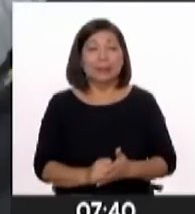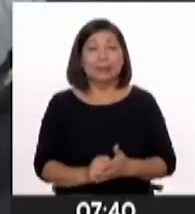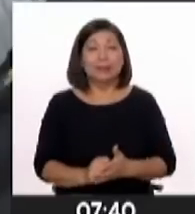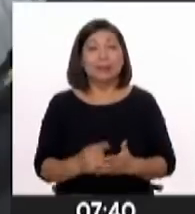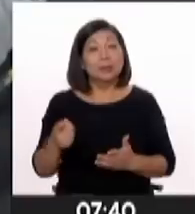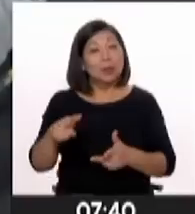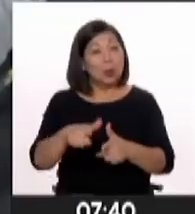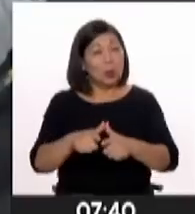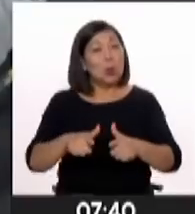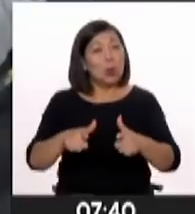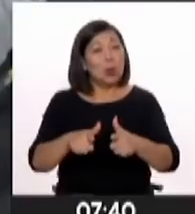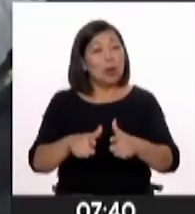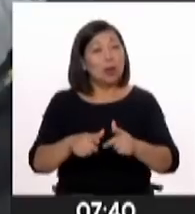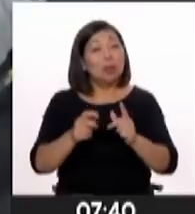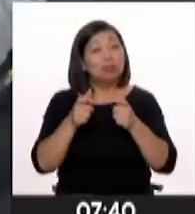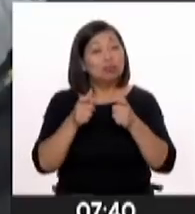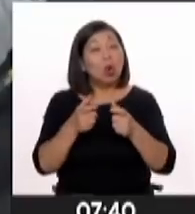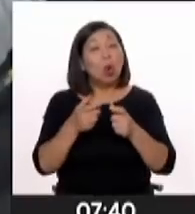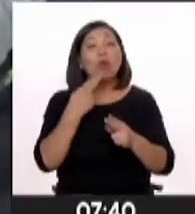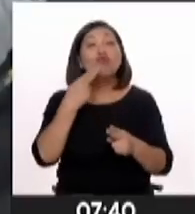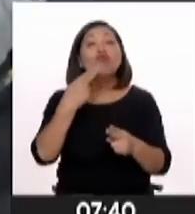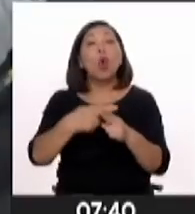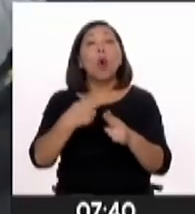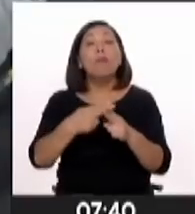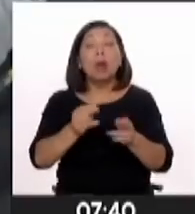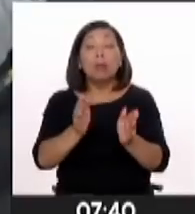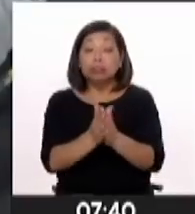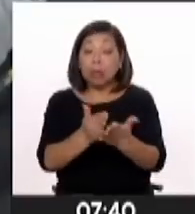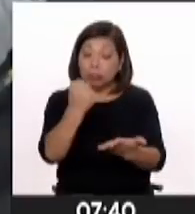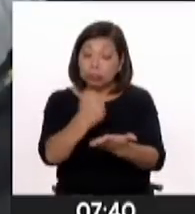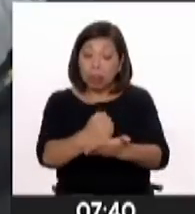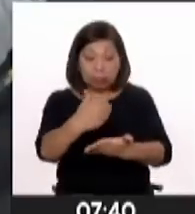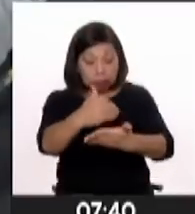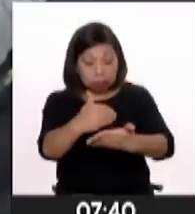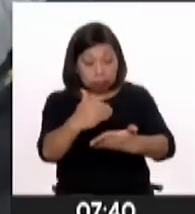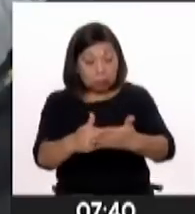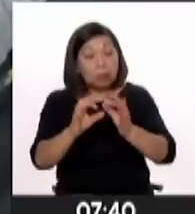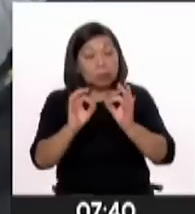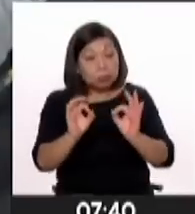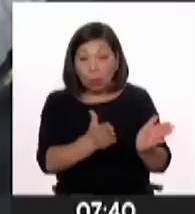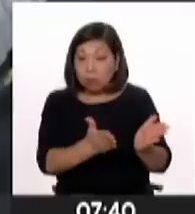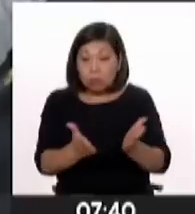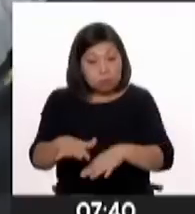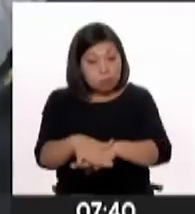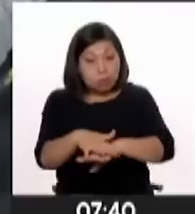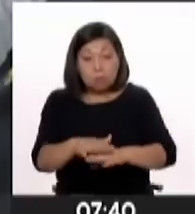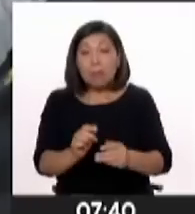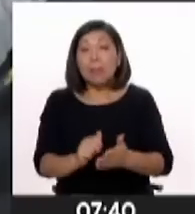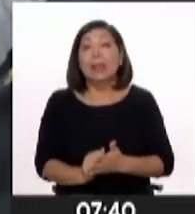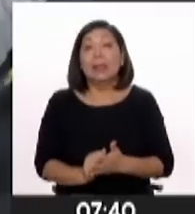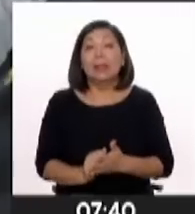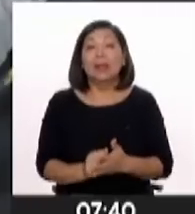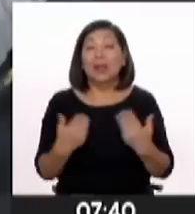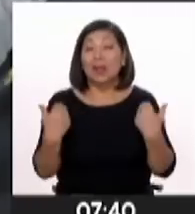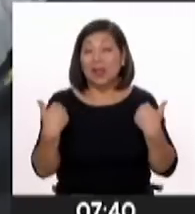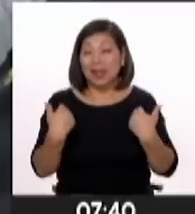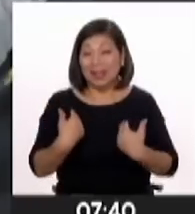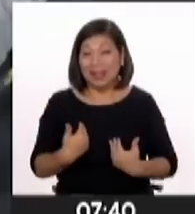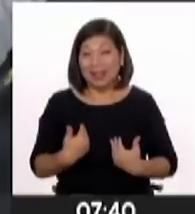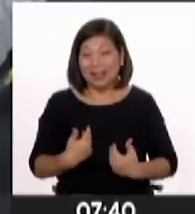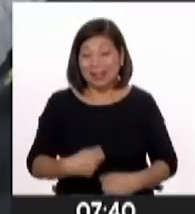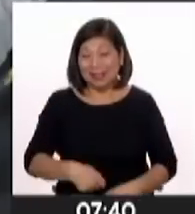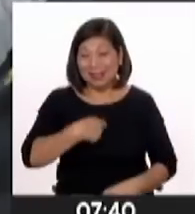esta audiencia de control de identidad que nos explicaba Cintia Malpartida. Con esta casaca verde que le hemos visto